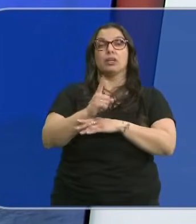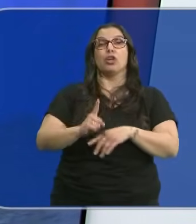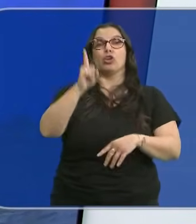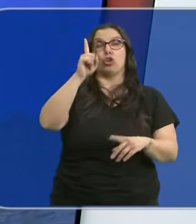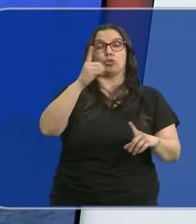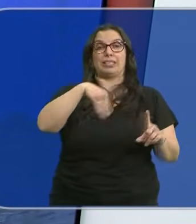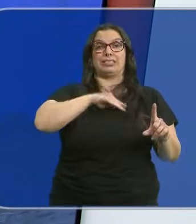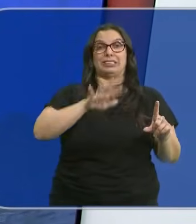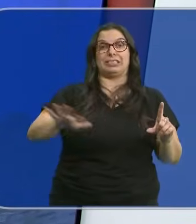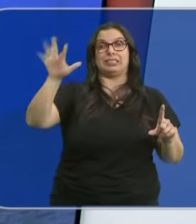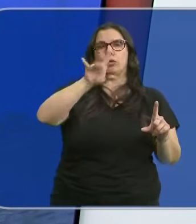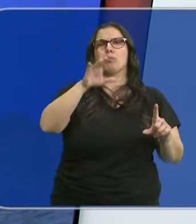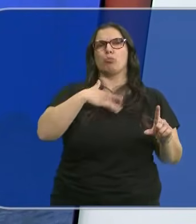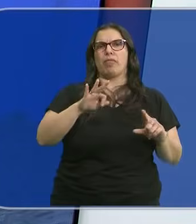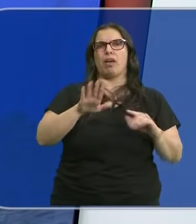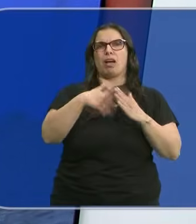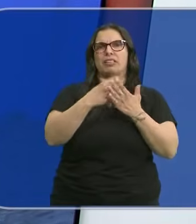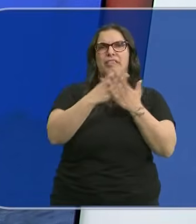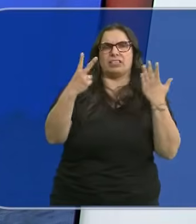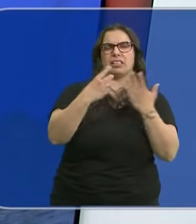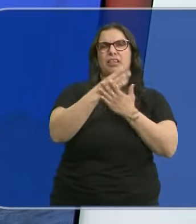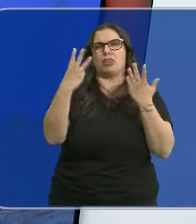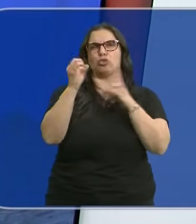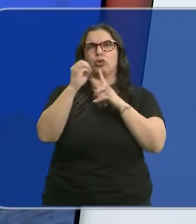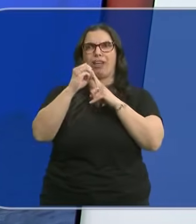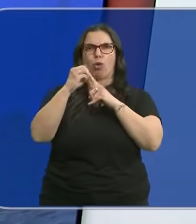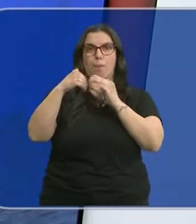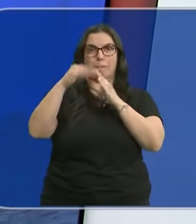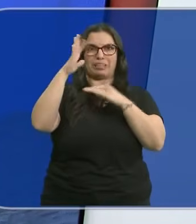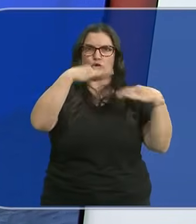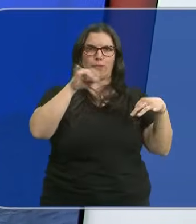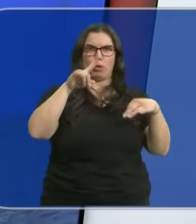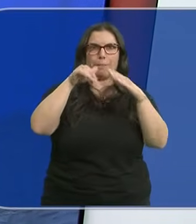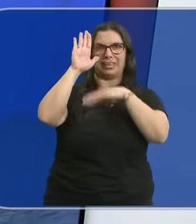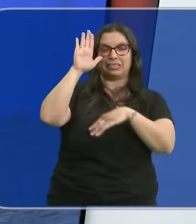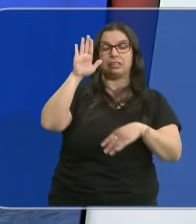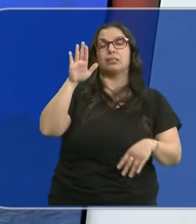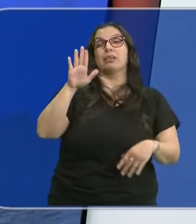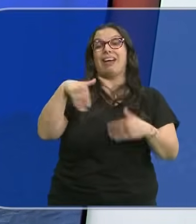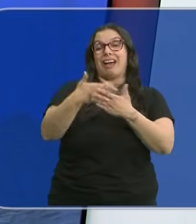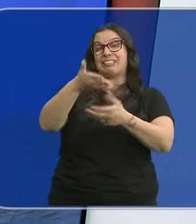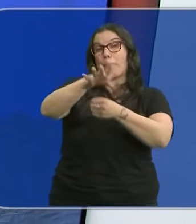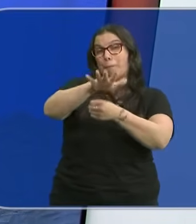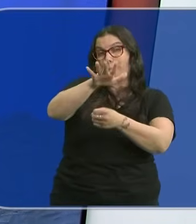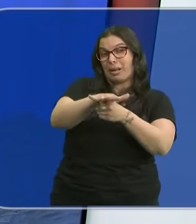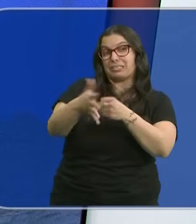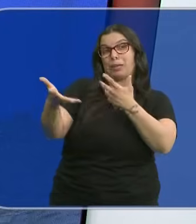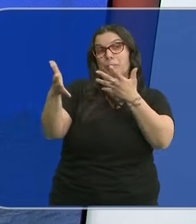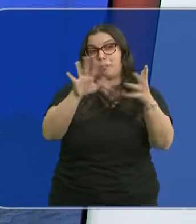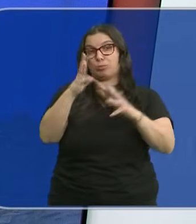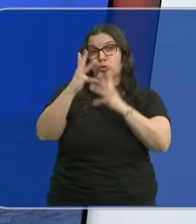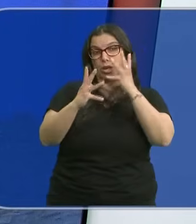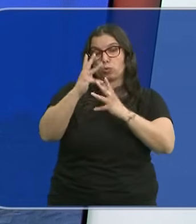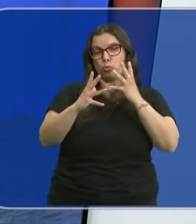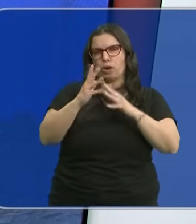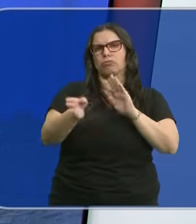península ibérica podemos llegar a estar hasta 17 y 18 grados por encima de lo que será normal, y ya ven que por lo menos hasta el martes, que es hasta donde nos llega